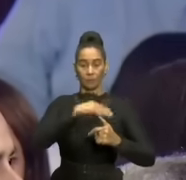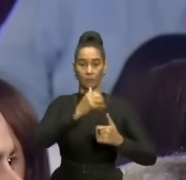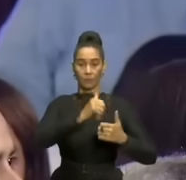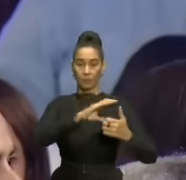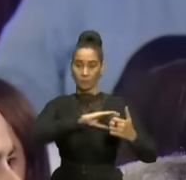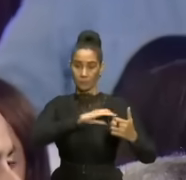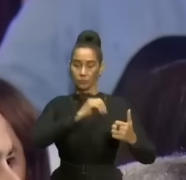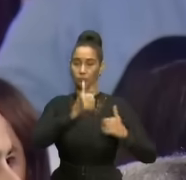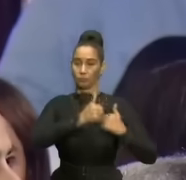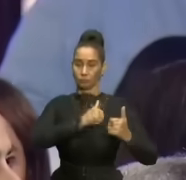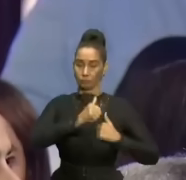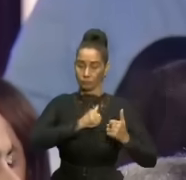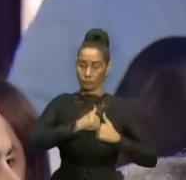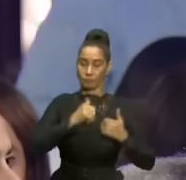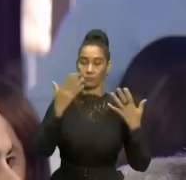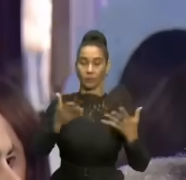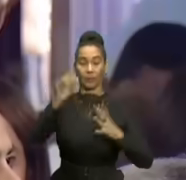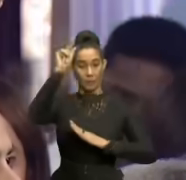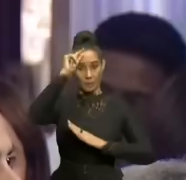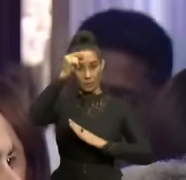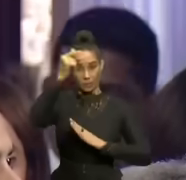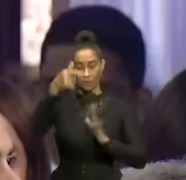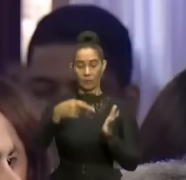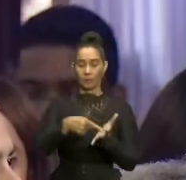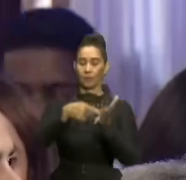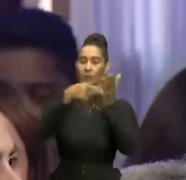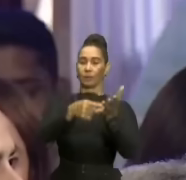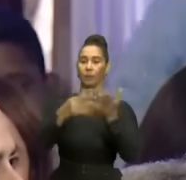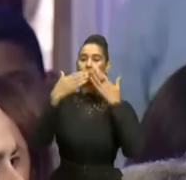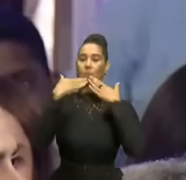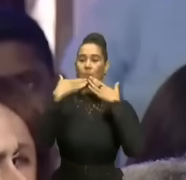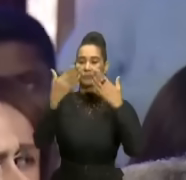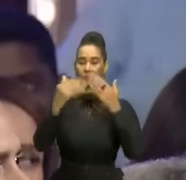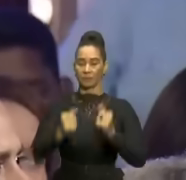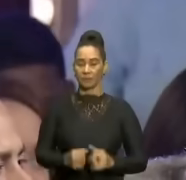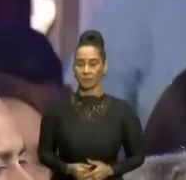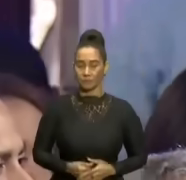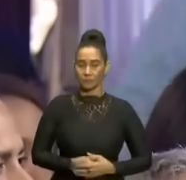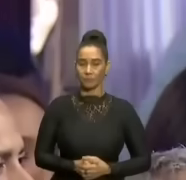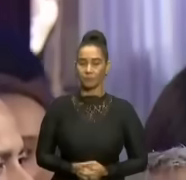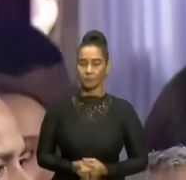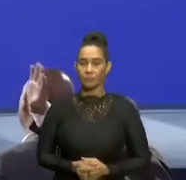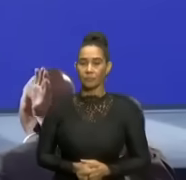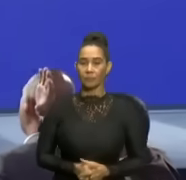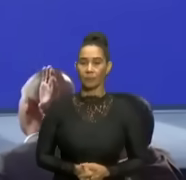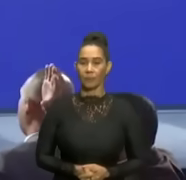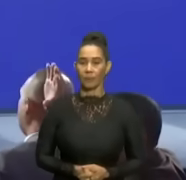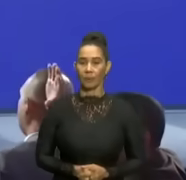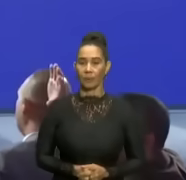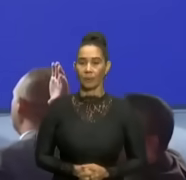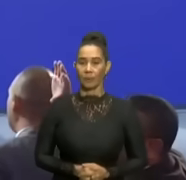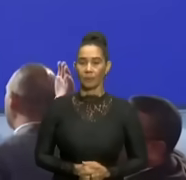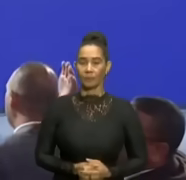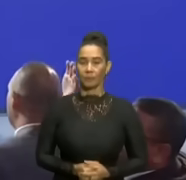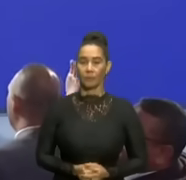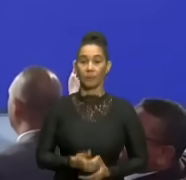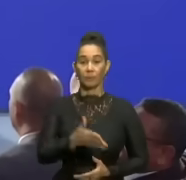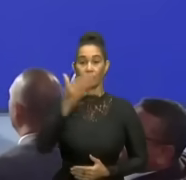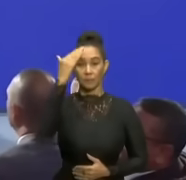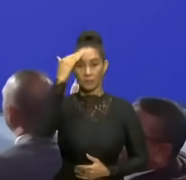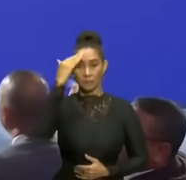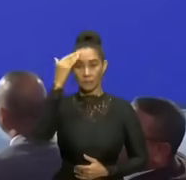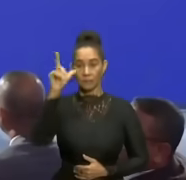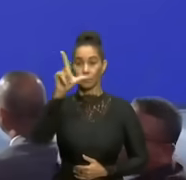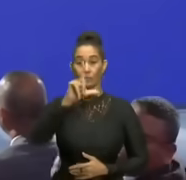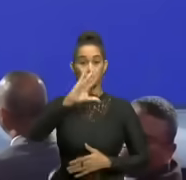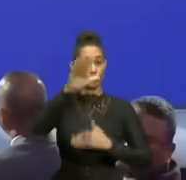cuerpos castrenses, ojalá el Estado les reconozca. Muchas gracias, señor presidente. Como ustedes saben, yo voy